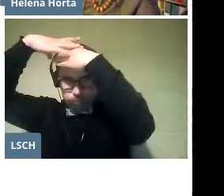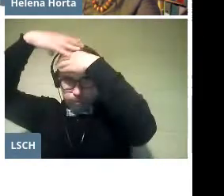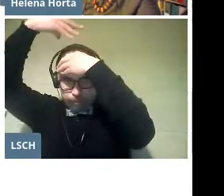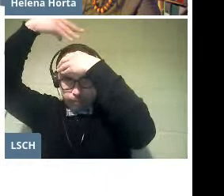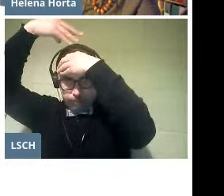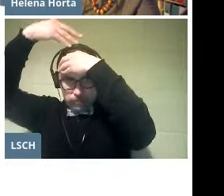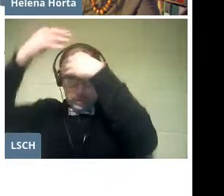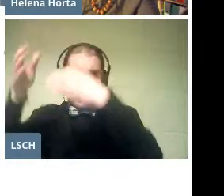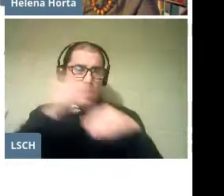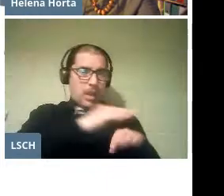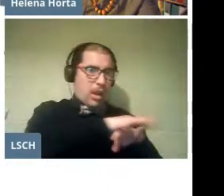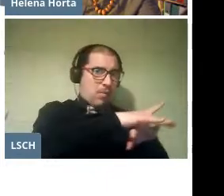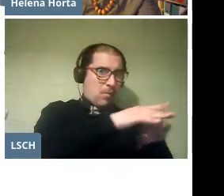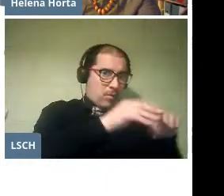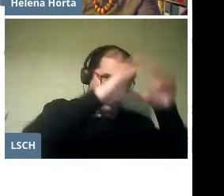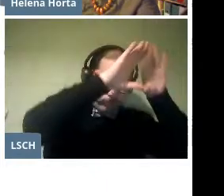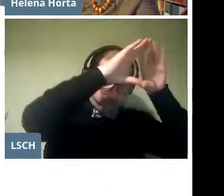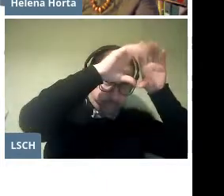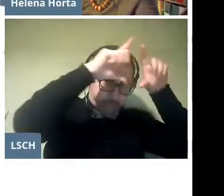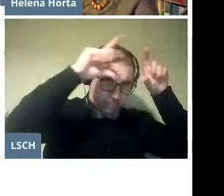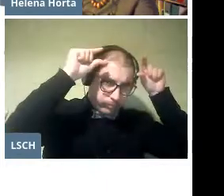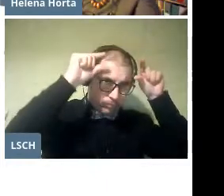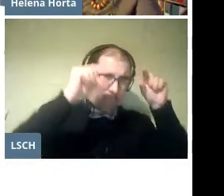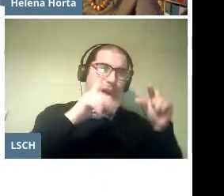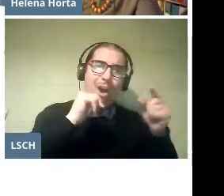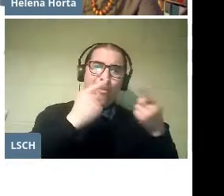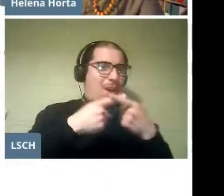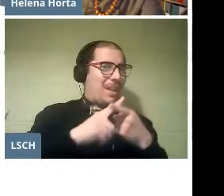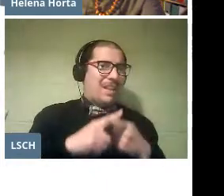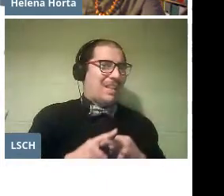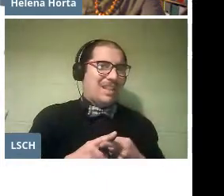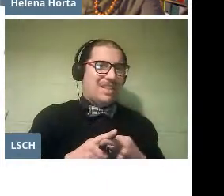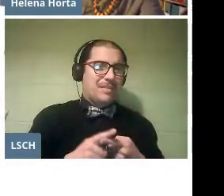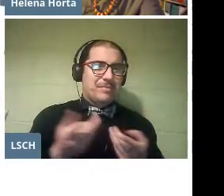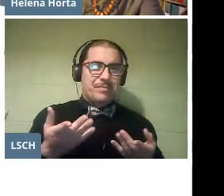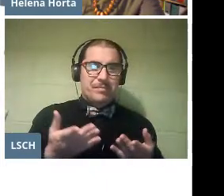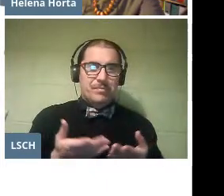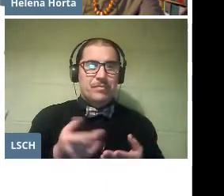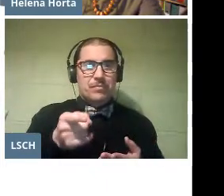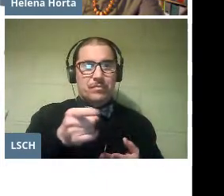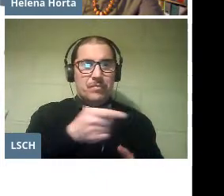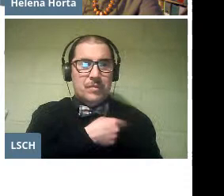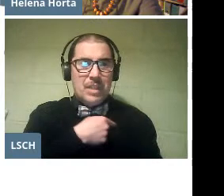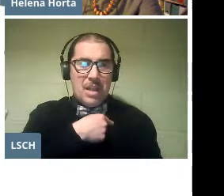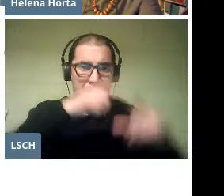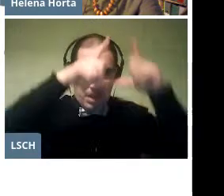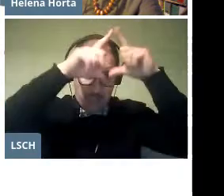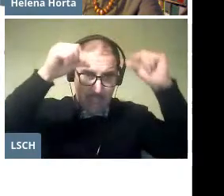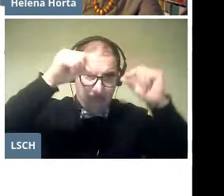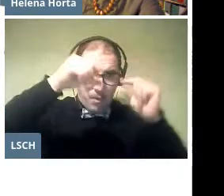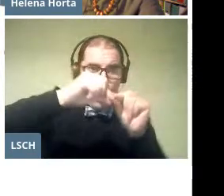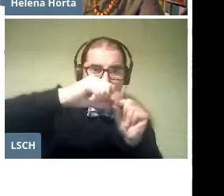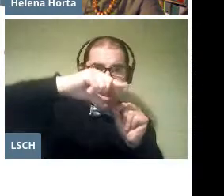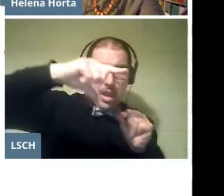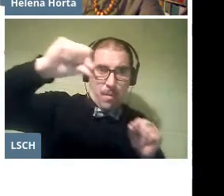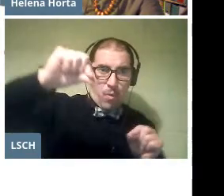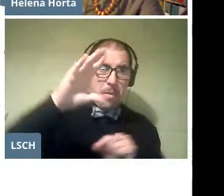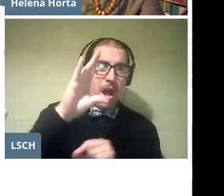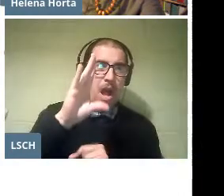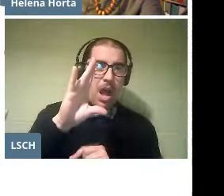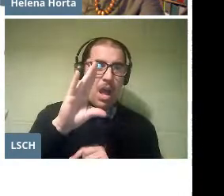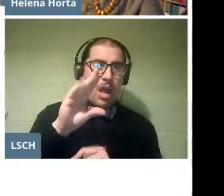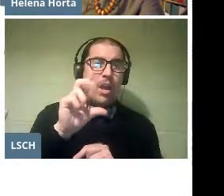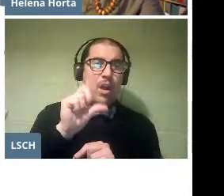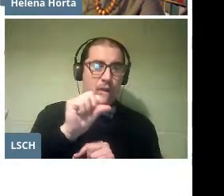con una construcción textil, y es lo que llamamos diadema de plumas de pelícano. Son plumas